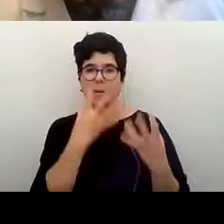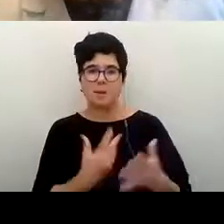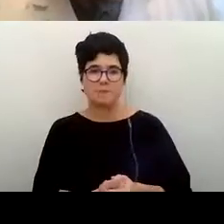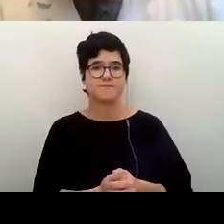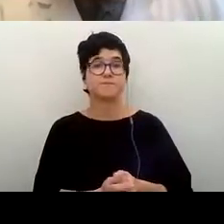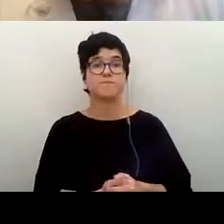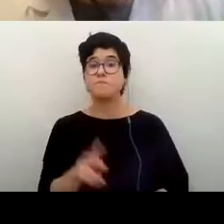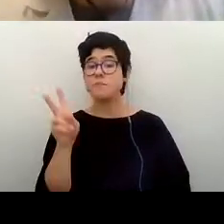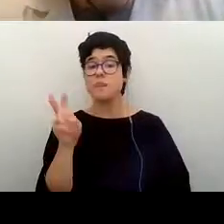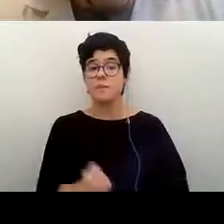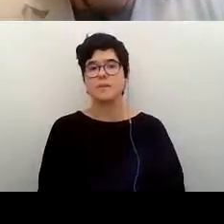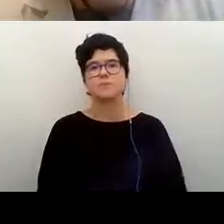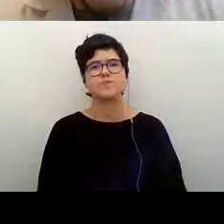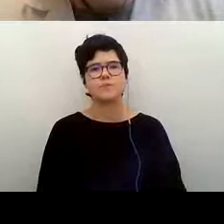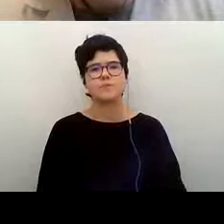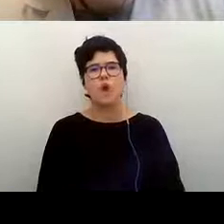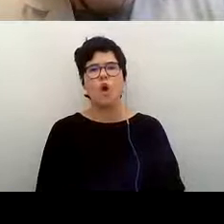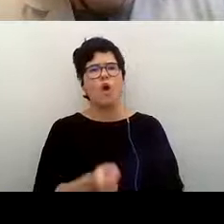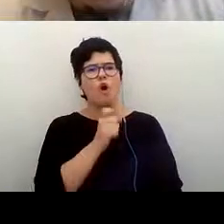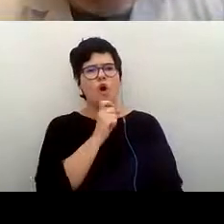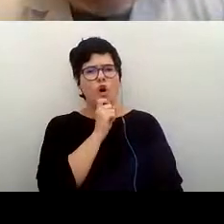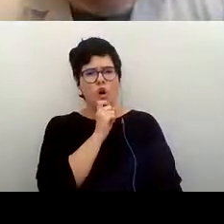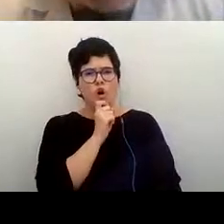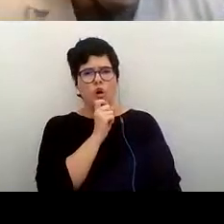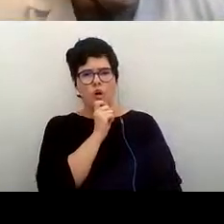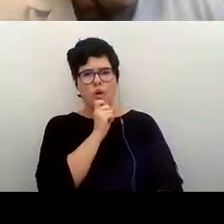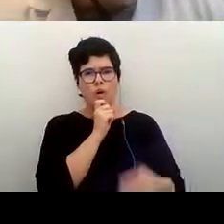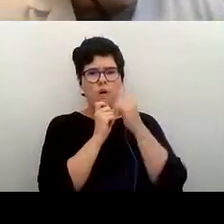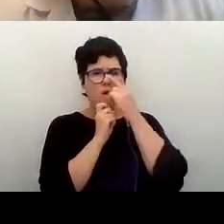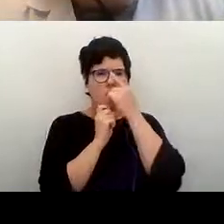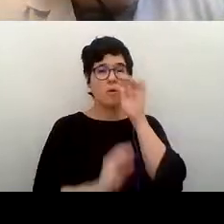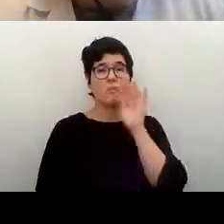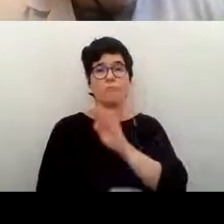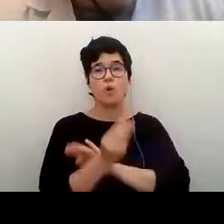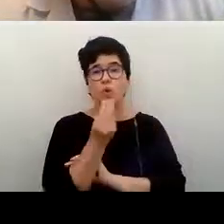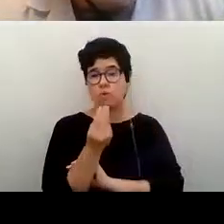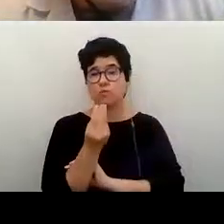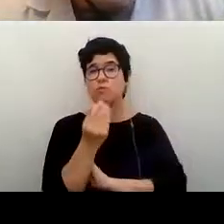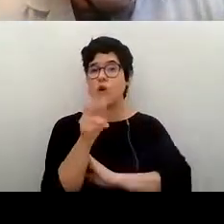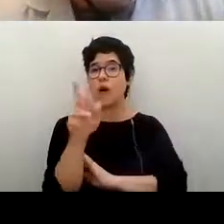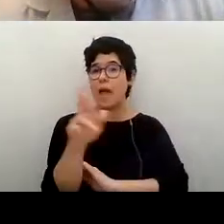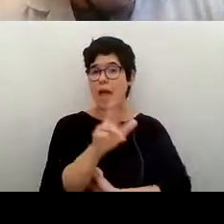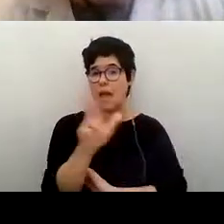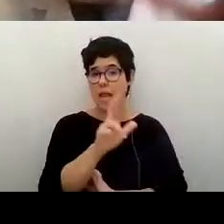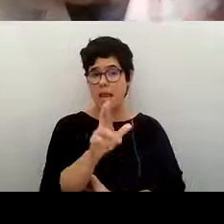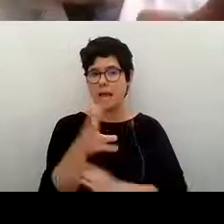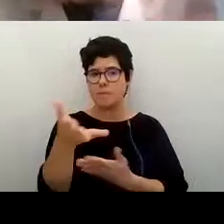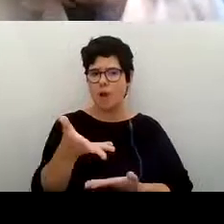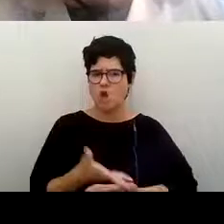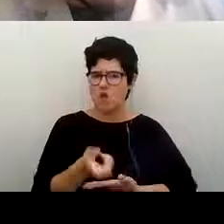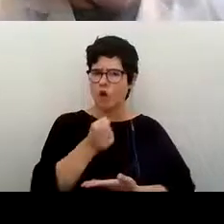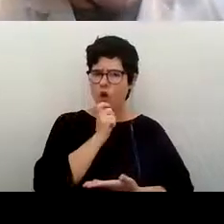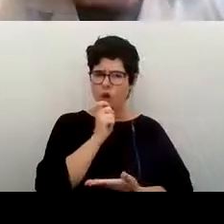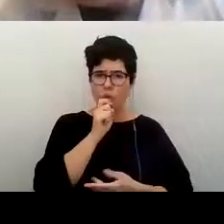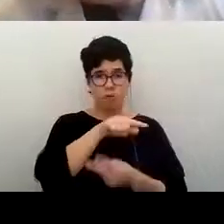Vale, ¿cómo podemos conseguir esto con productos LR? Pues, por ejemplo, podríamos partir de dos